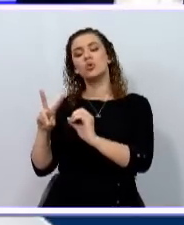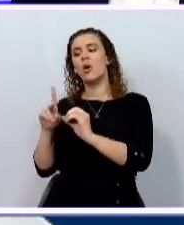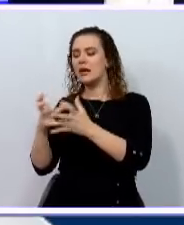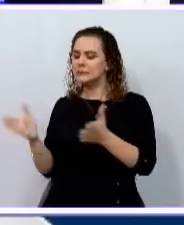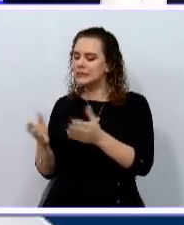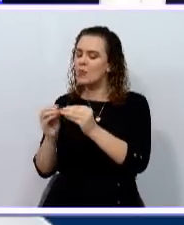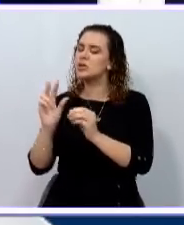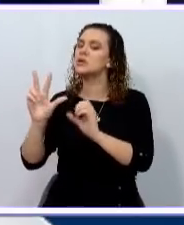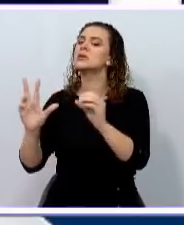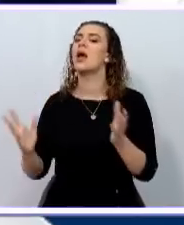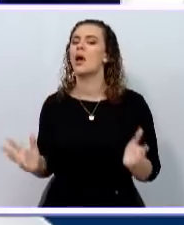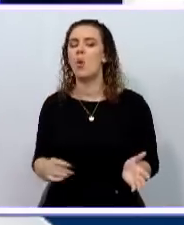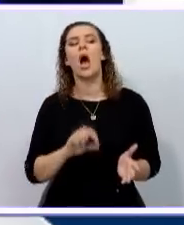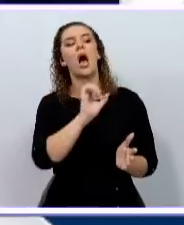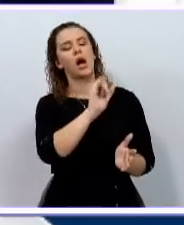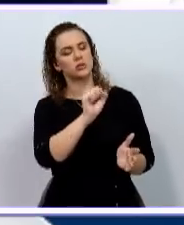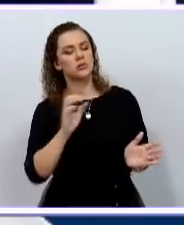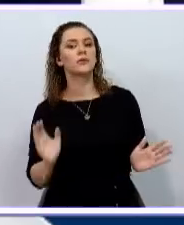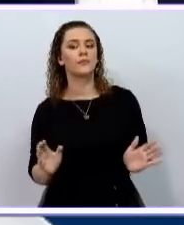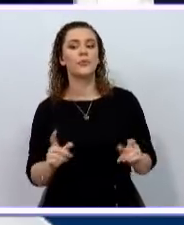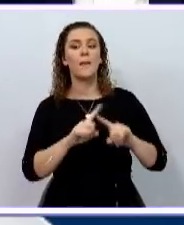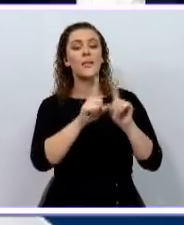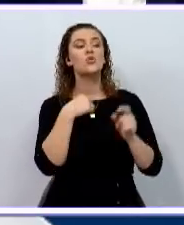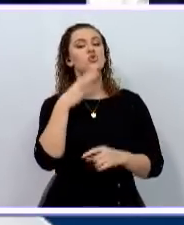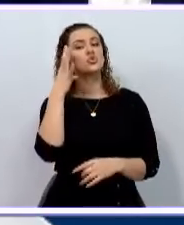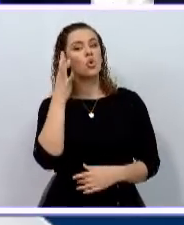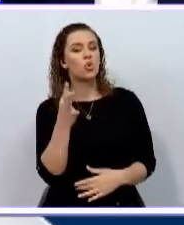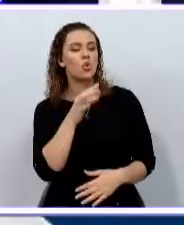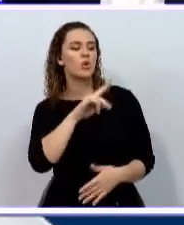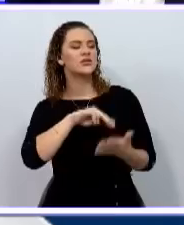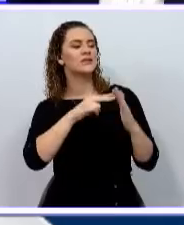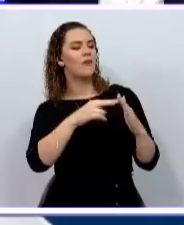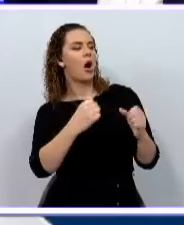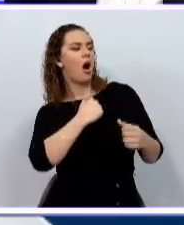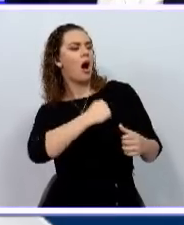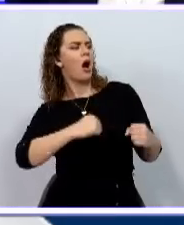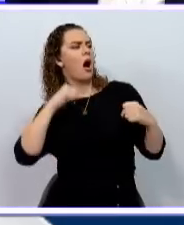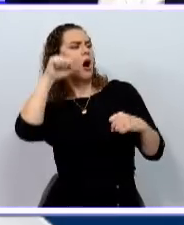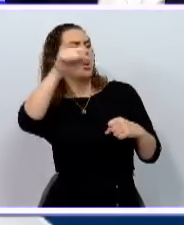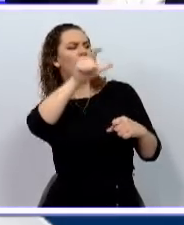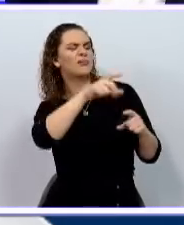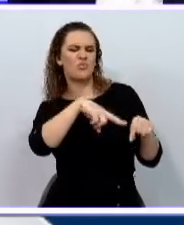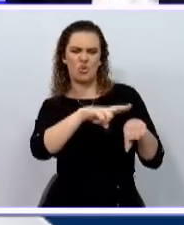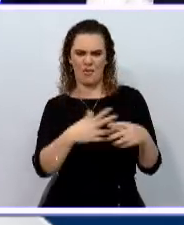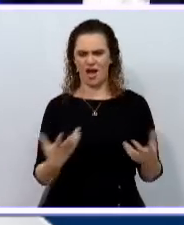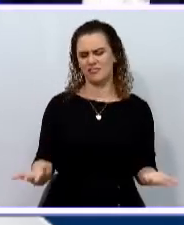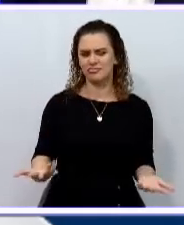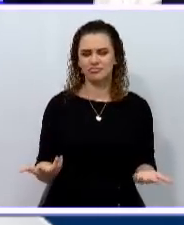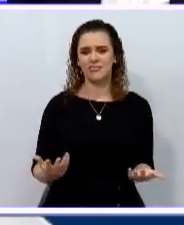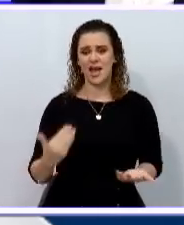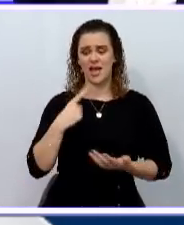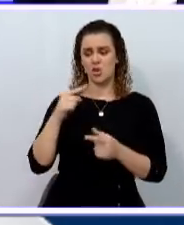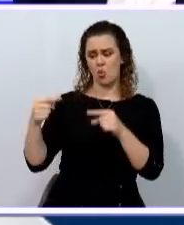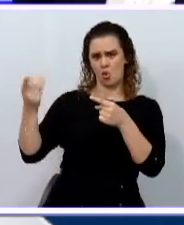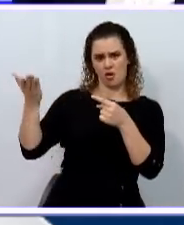quiso Buscar eso pero yo creo que estás heroizando algo que es normal tenés un